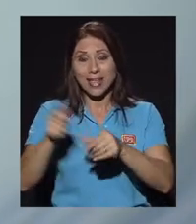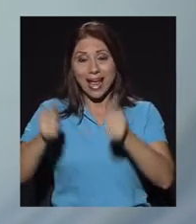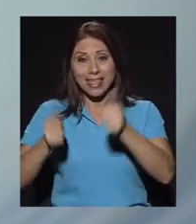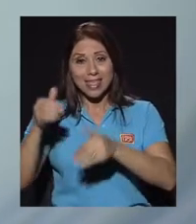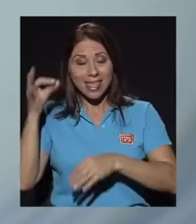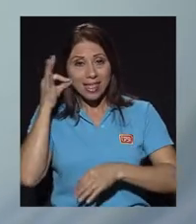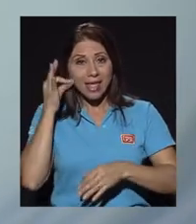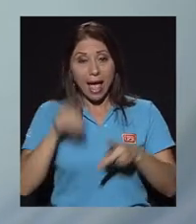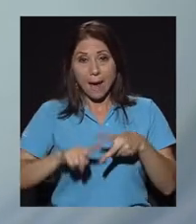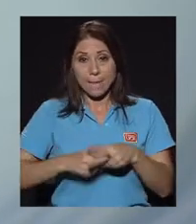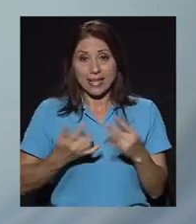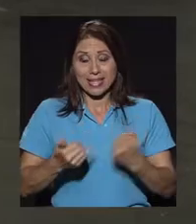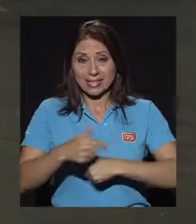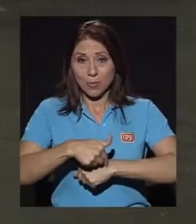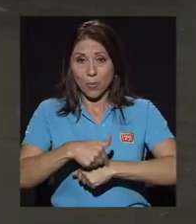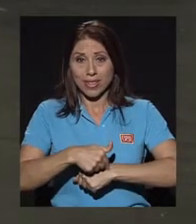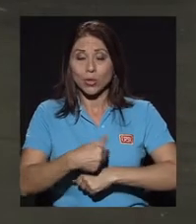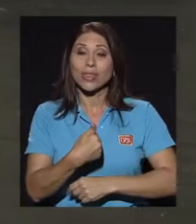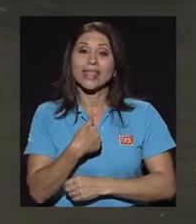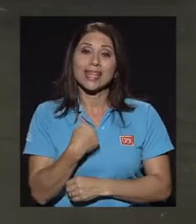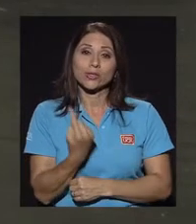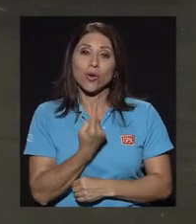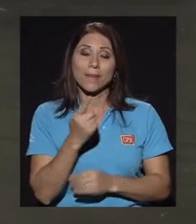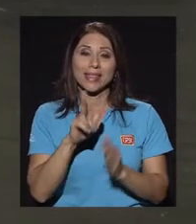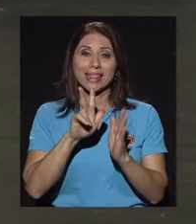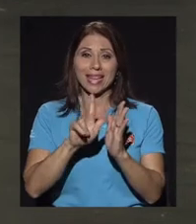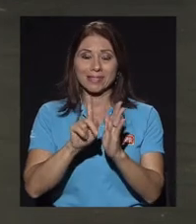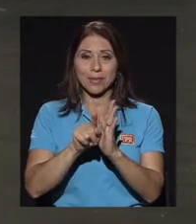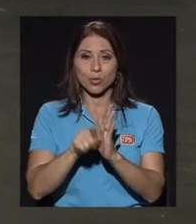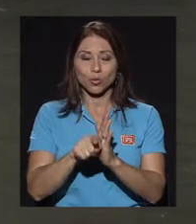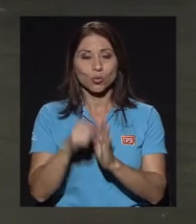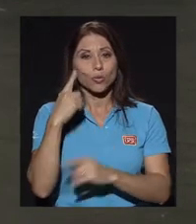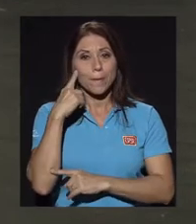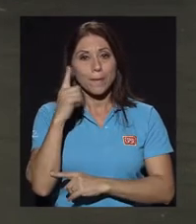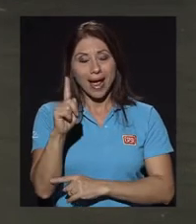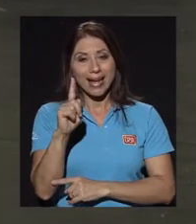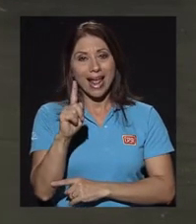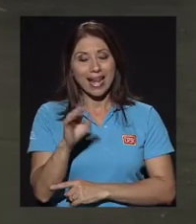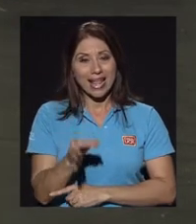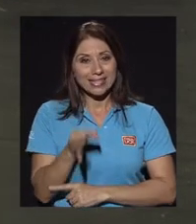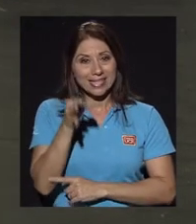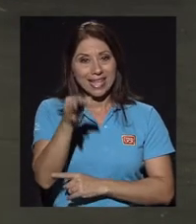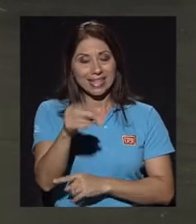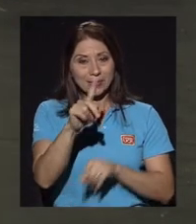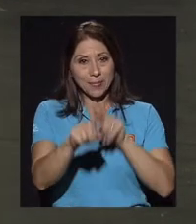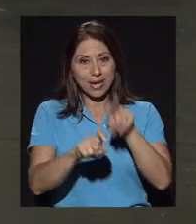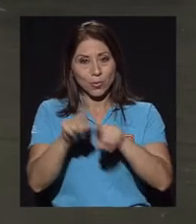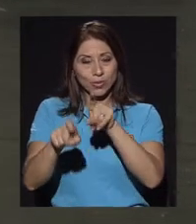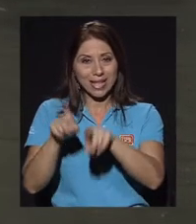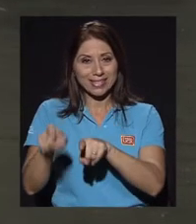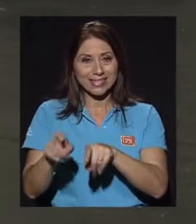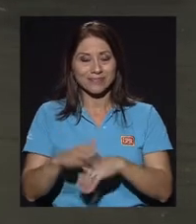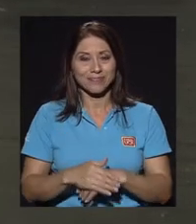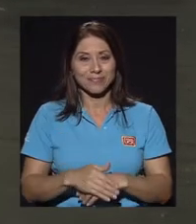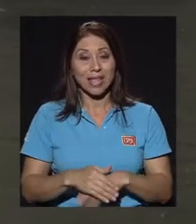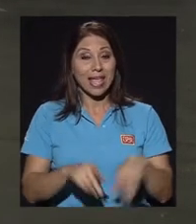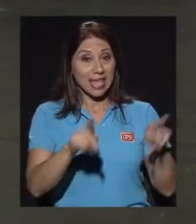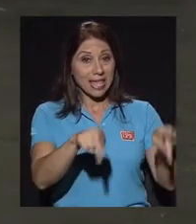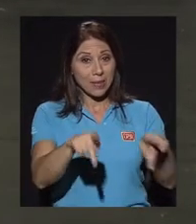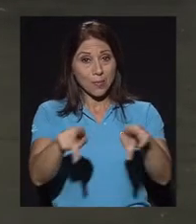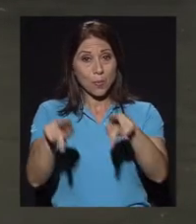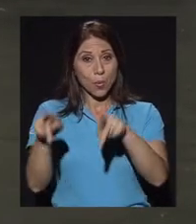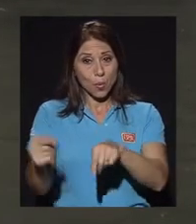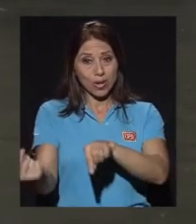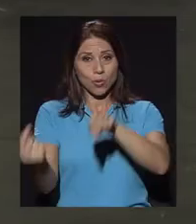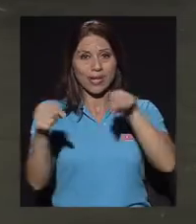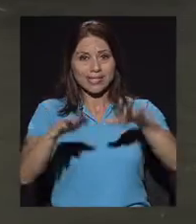a partir de este momento lo que cuentan son con solamente 3 minutos para las siguientes preguntas, y al público